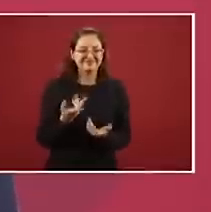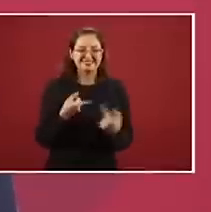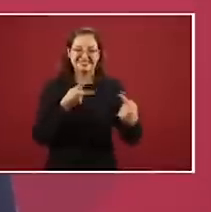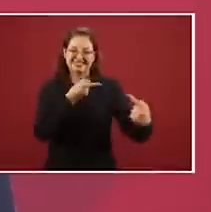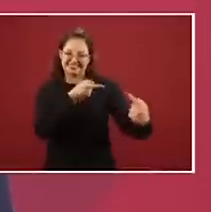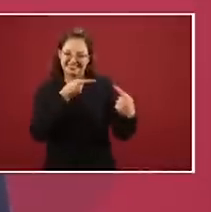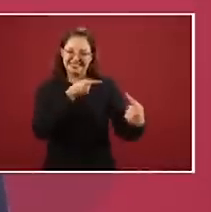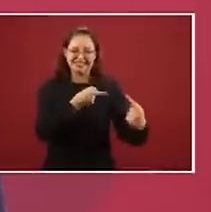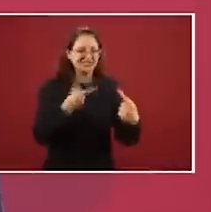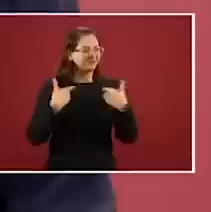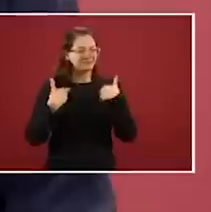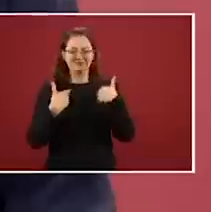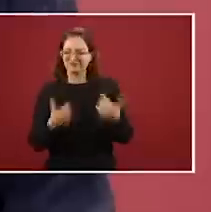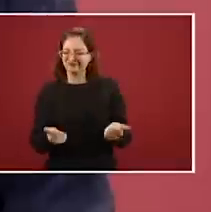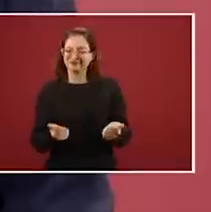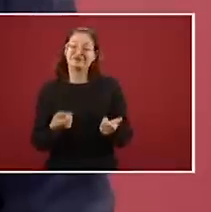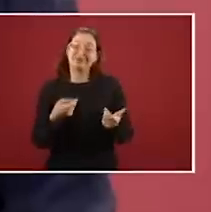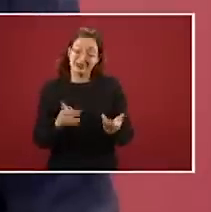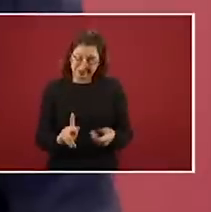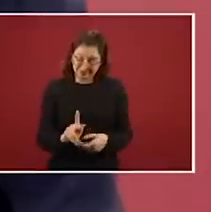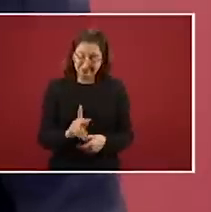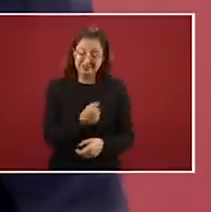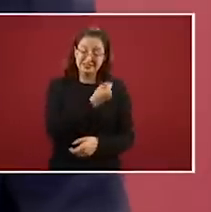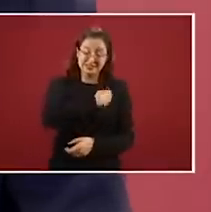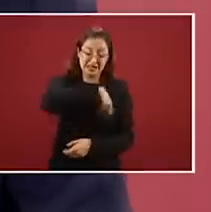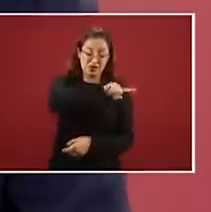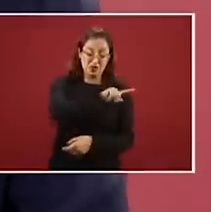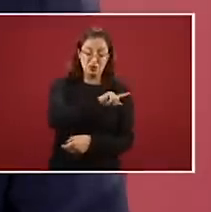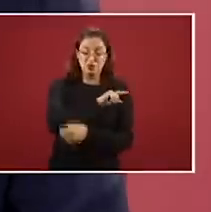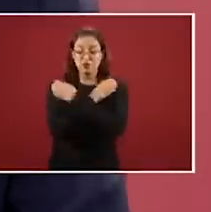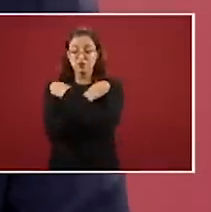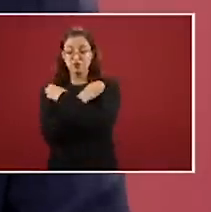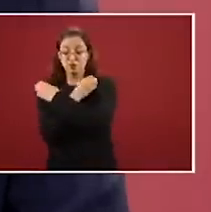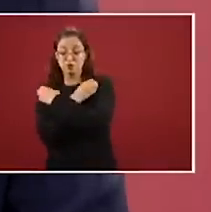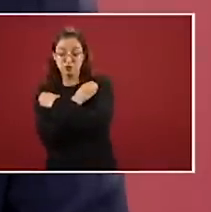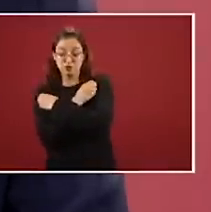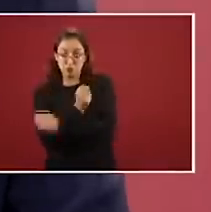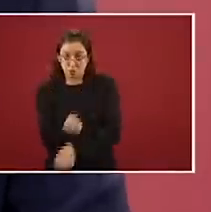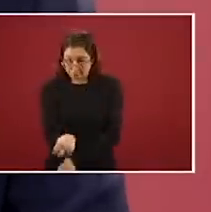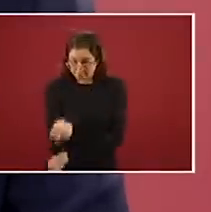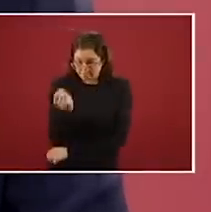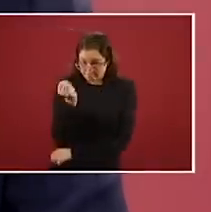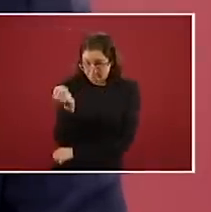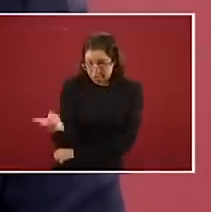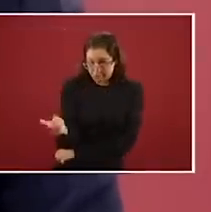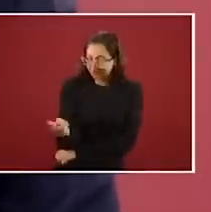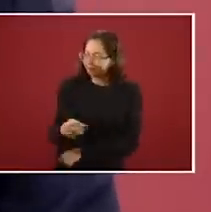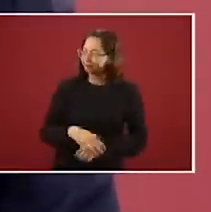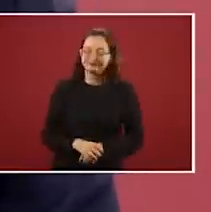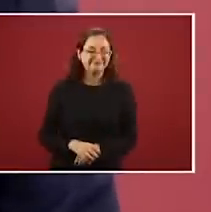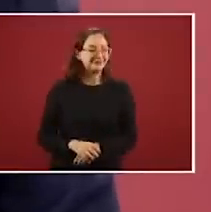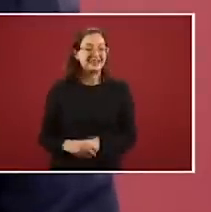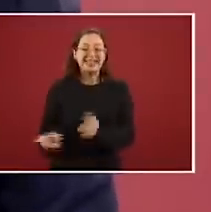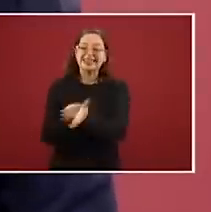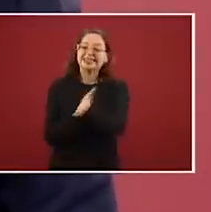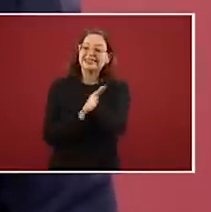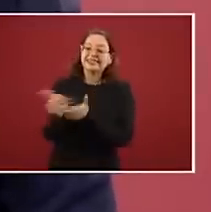sea, la salud y la educación no son privilegios, son derechos.